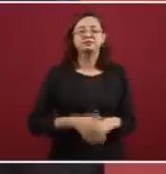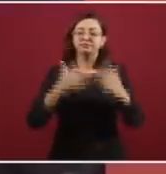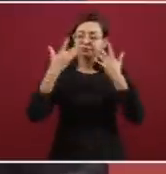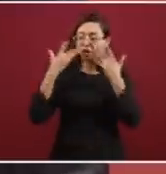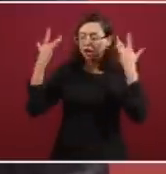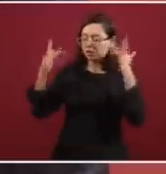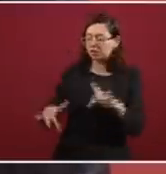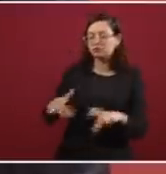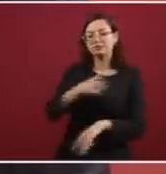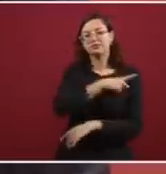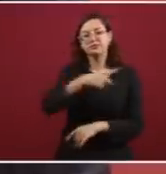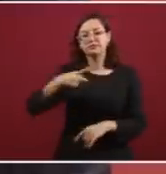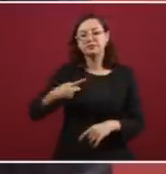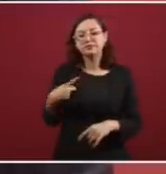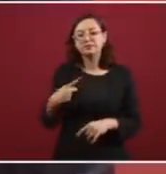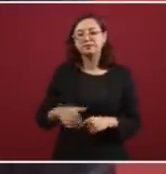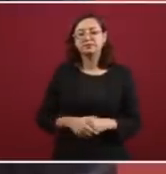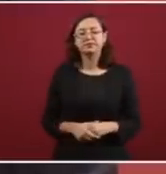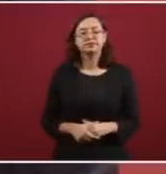renunciar,